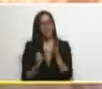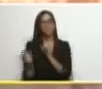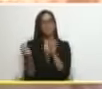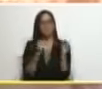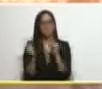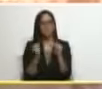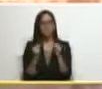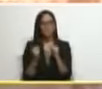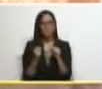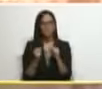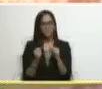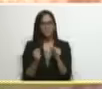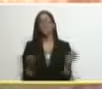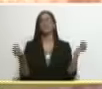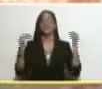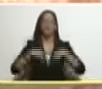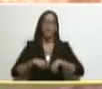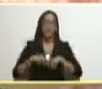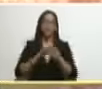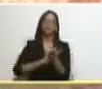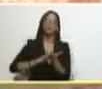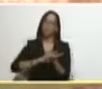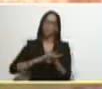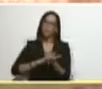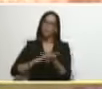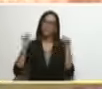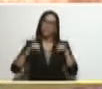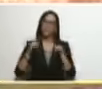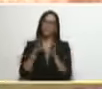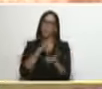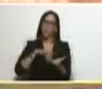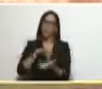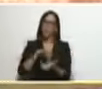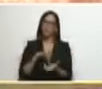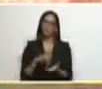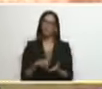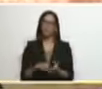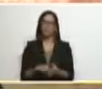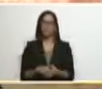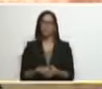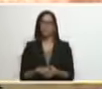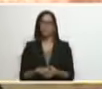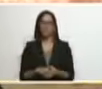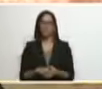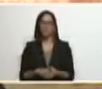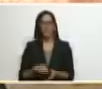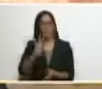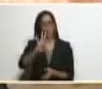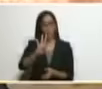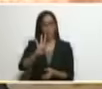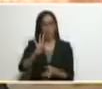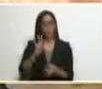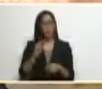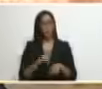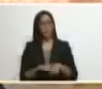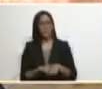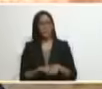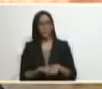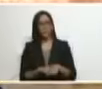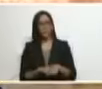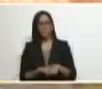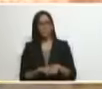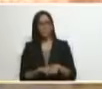negociación, de acuerdo y resolución de esta controversia. El cuarto periodo